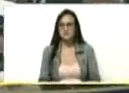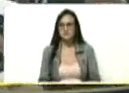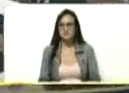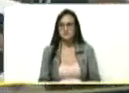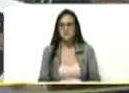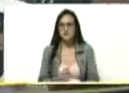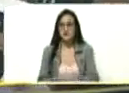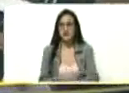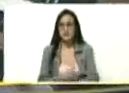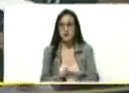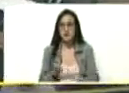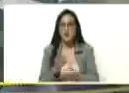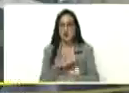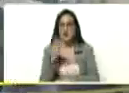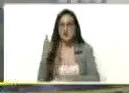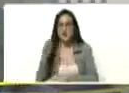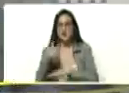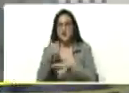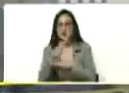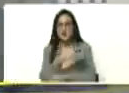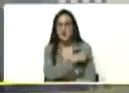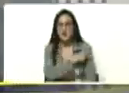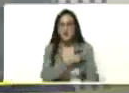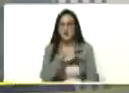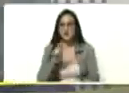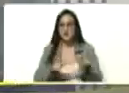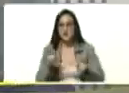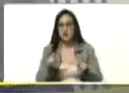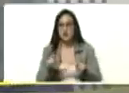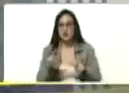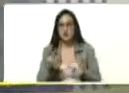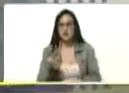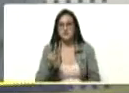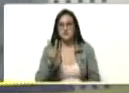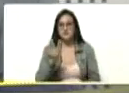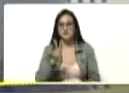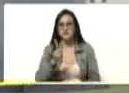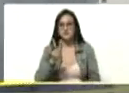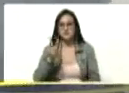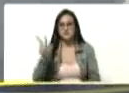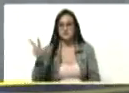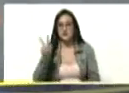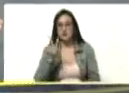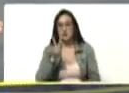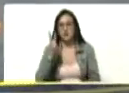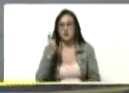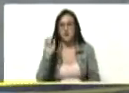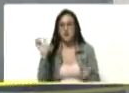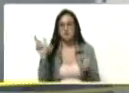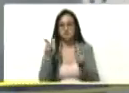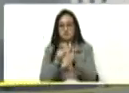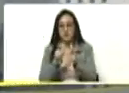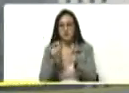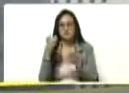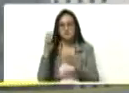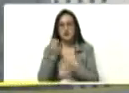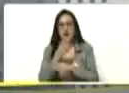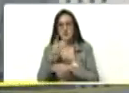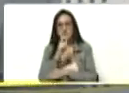Hermanos caribeños, jefe de delegaciones a la 22ª cumbre del ALBA TCP, un abrazo a